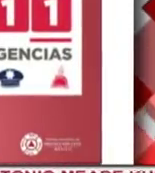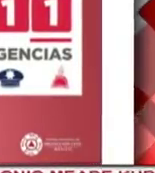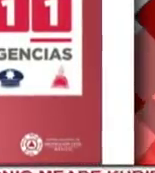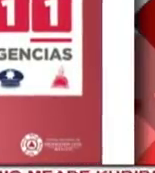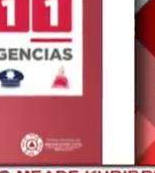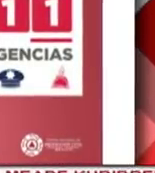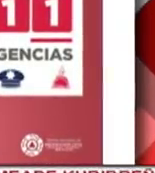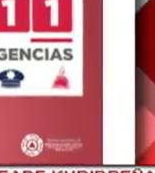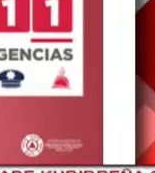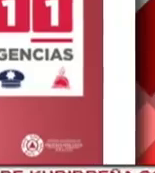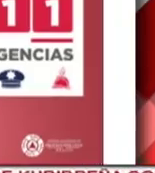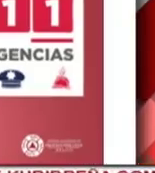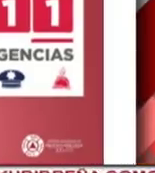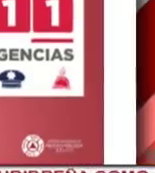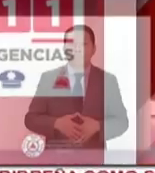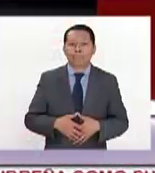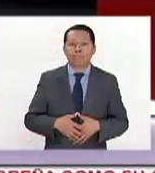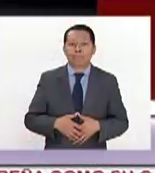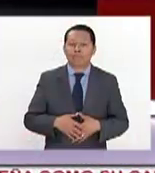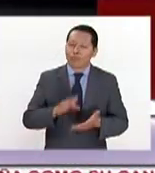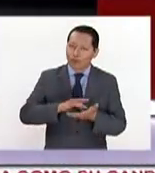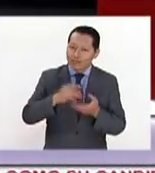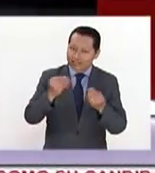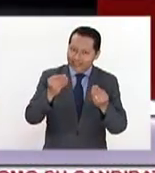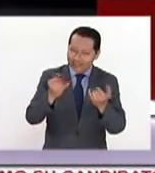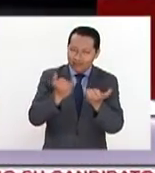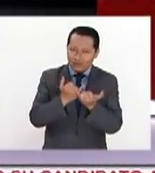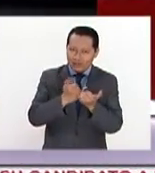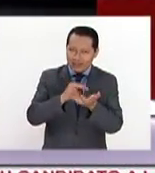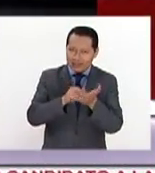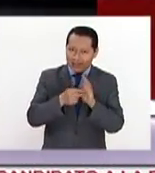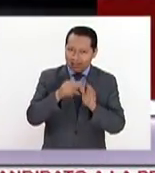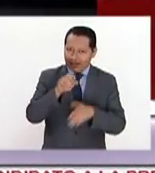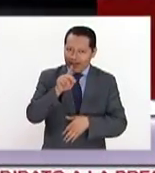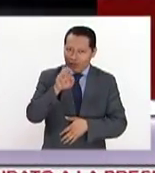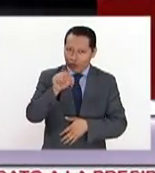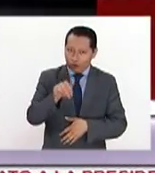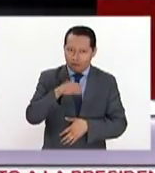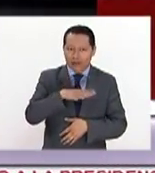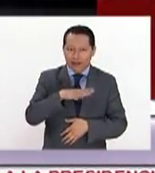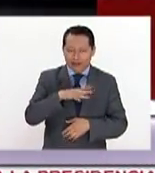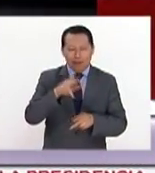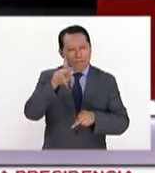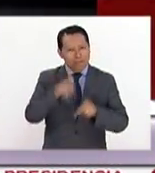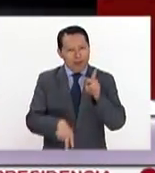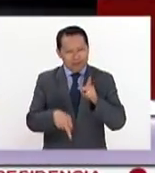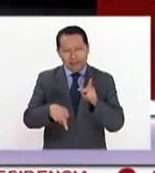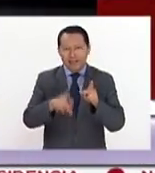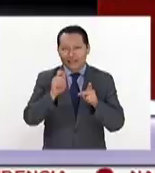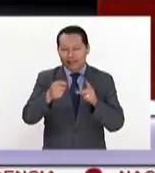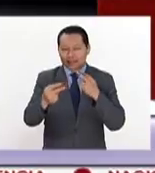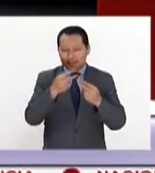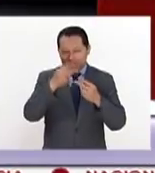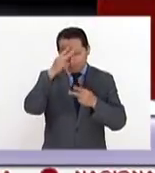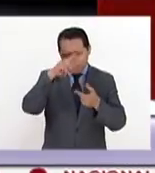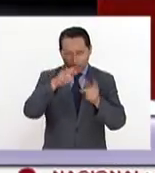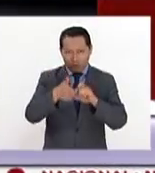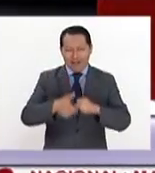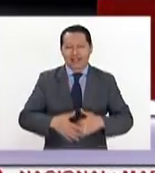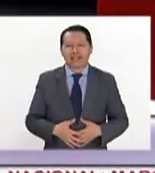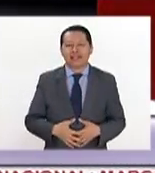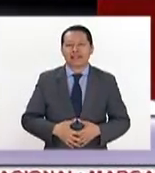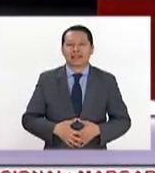riesgo a su vida. Muchísimas gracias, ingeniero Edson. Nosotros vamos a hacer una pausa, les recuerdo que ve México al